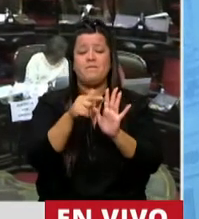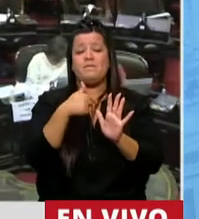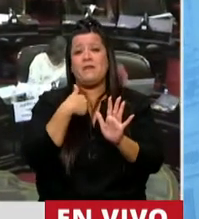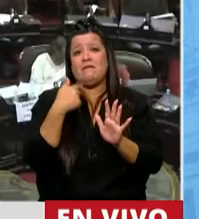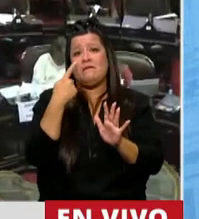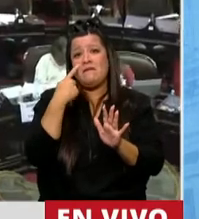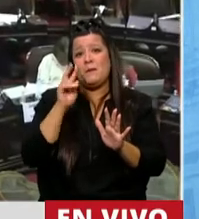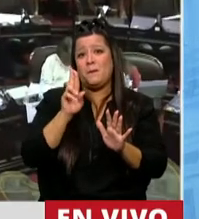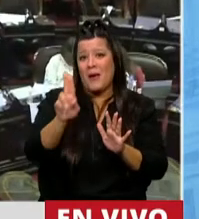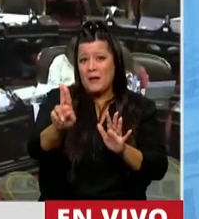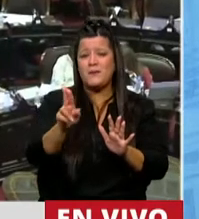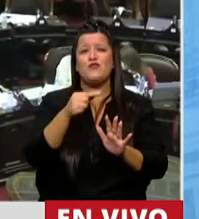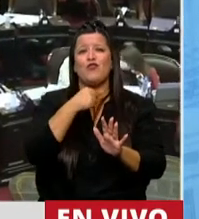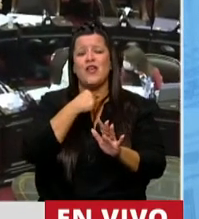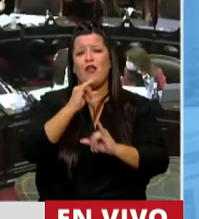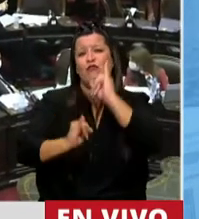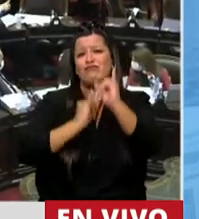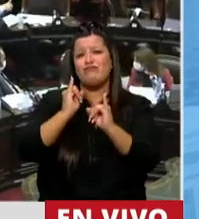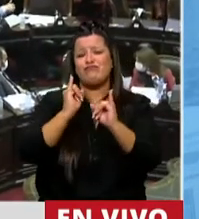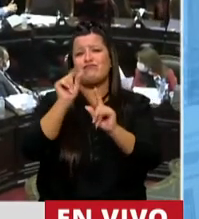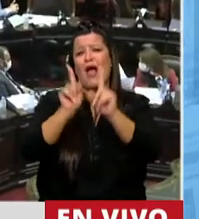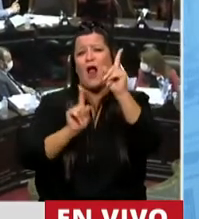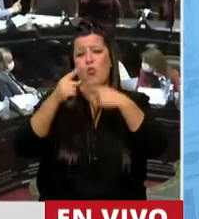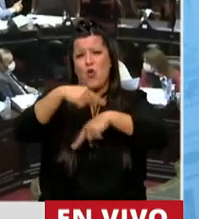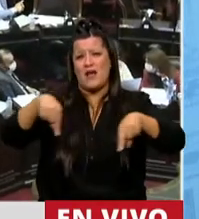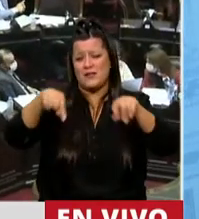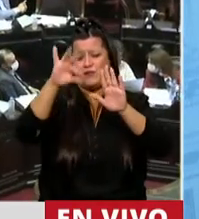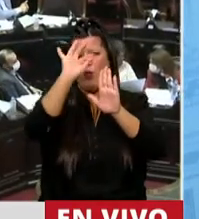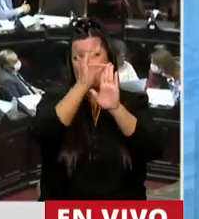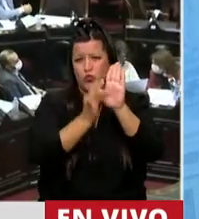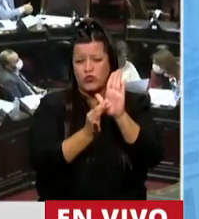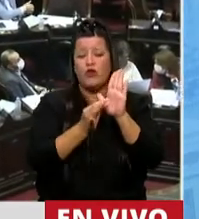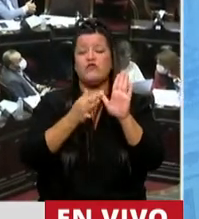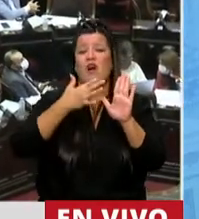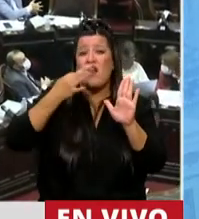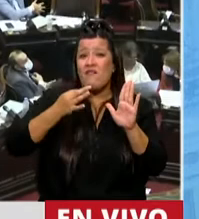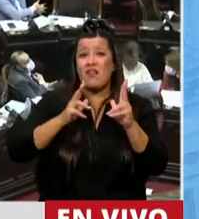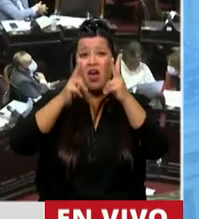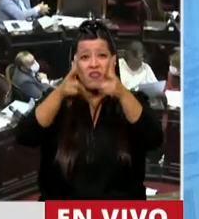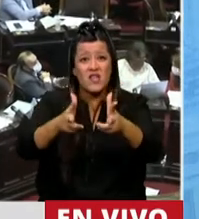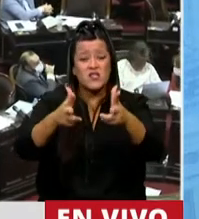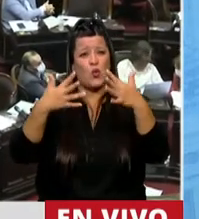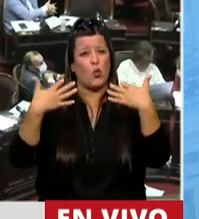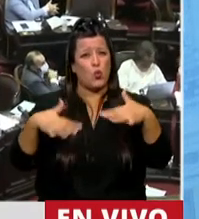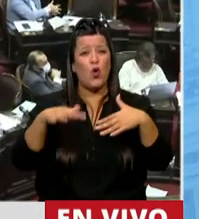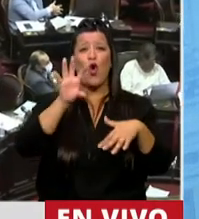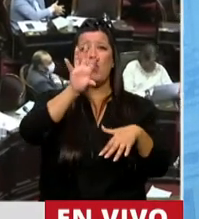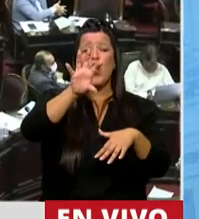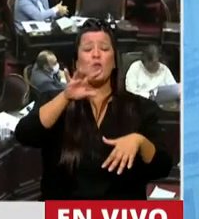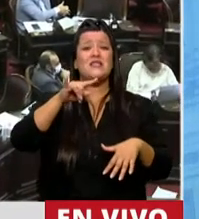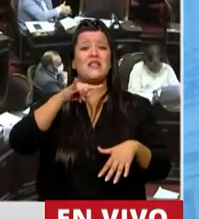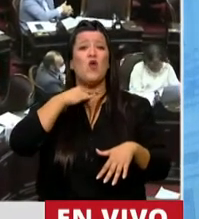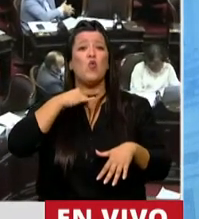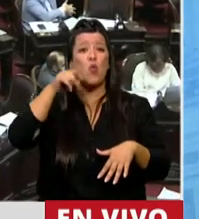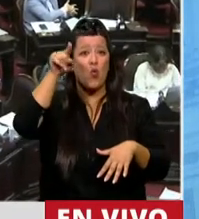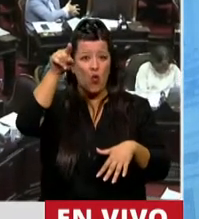permiten hacer algunas consideraciones, destacar realmente el aporte que ha hecho la provincia de Jujuy en